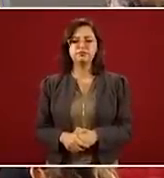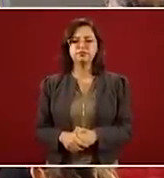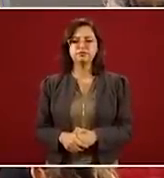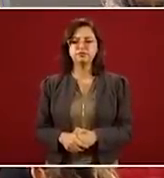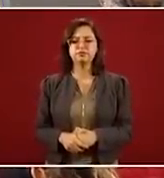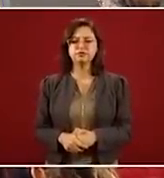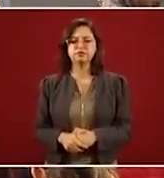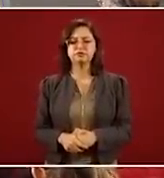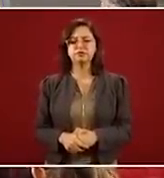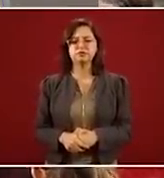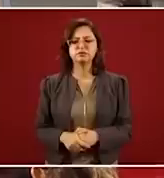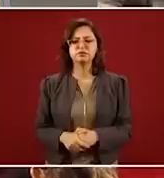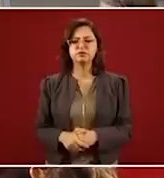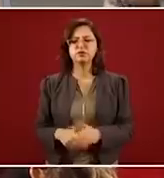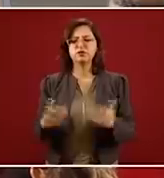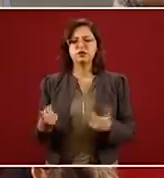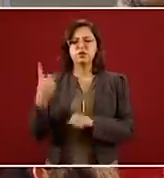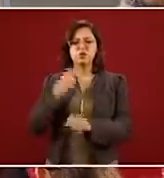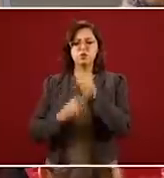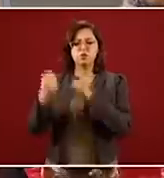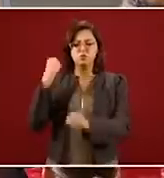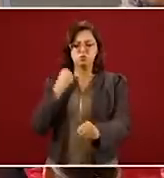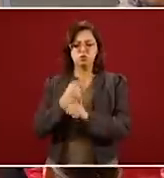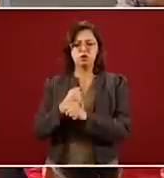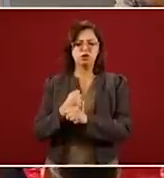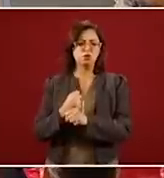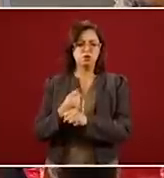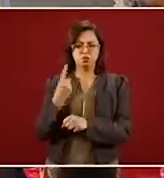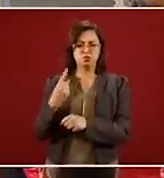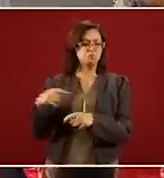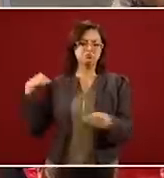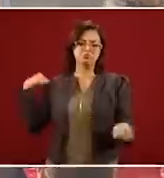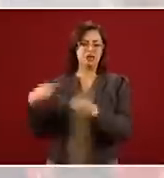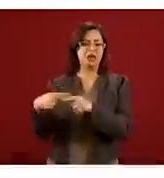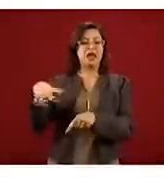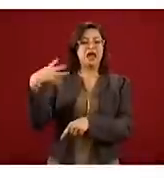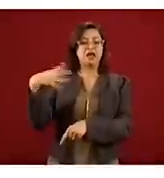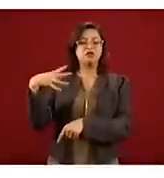de la declinación, no solo del año pasado, sino de los últimos 14 años.